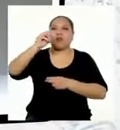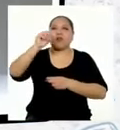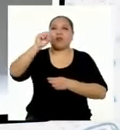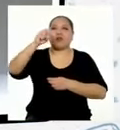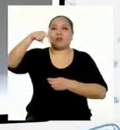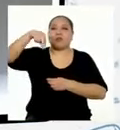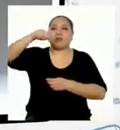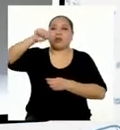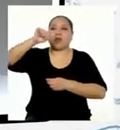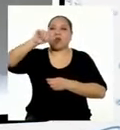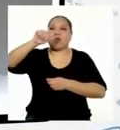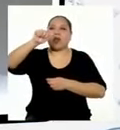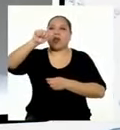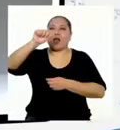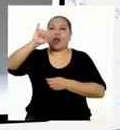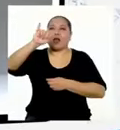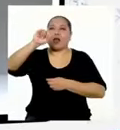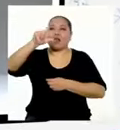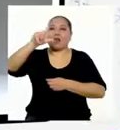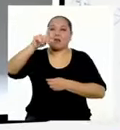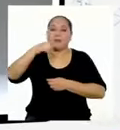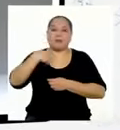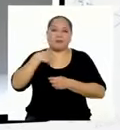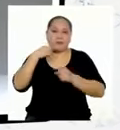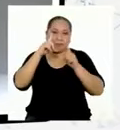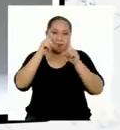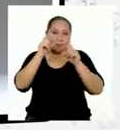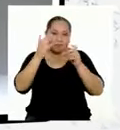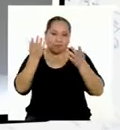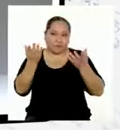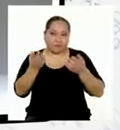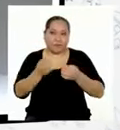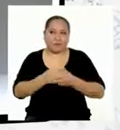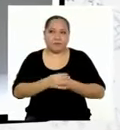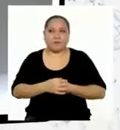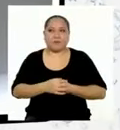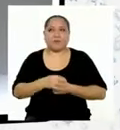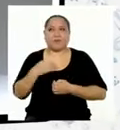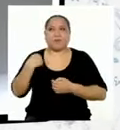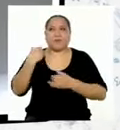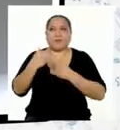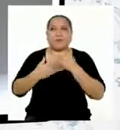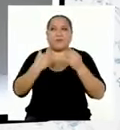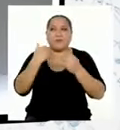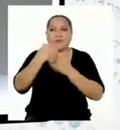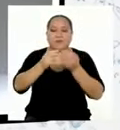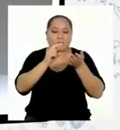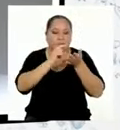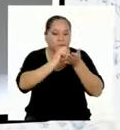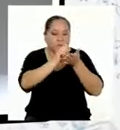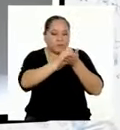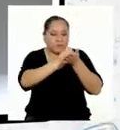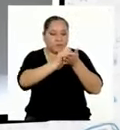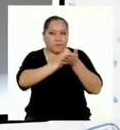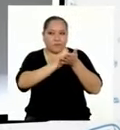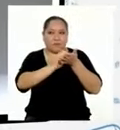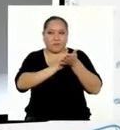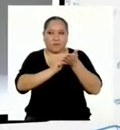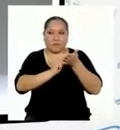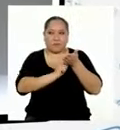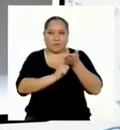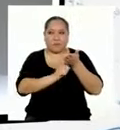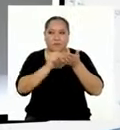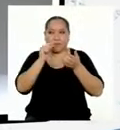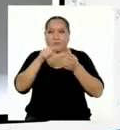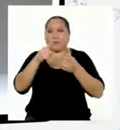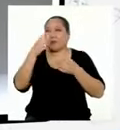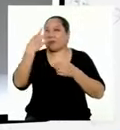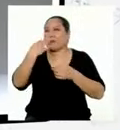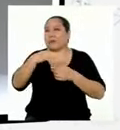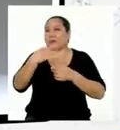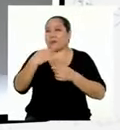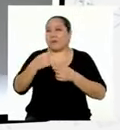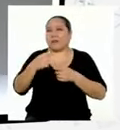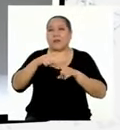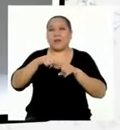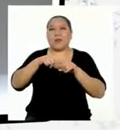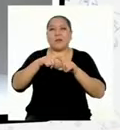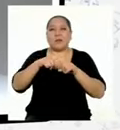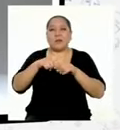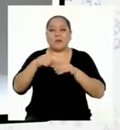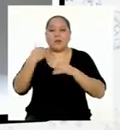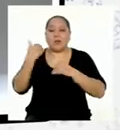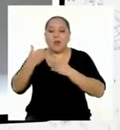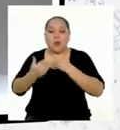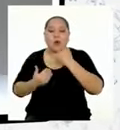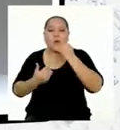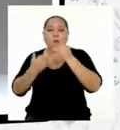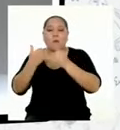¿qué tal? Mi pregunta es la siguiente. El proceso de revisión de los textos siempre va a depender de los pasos